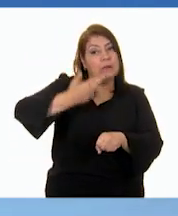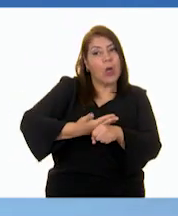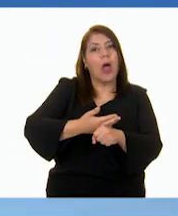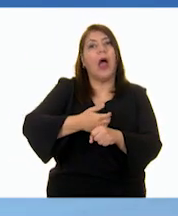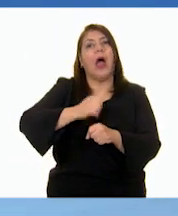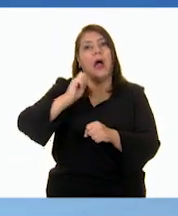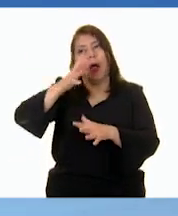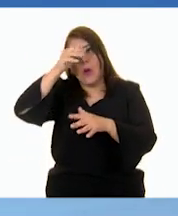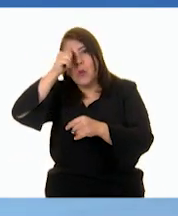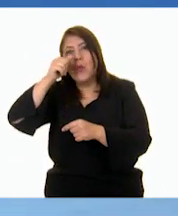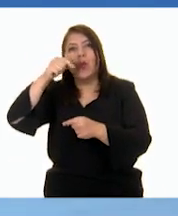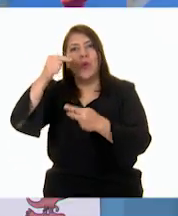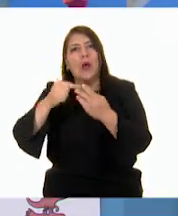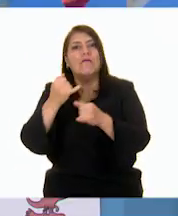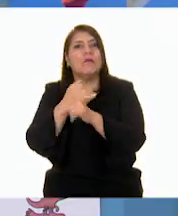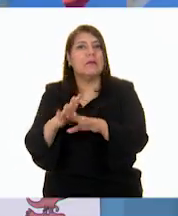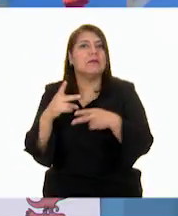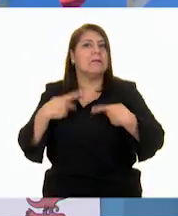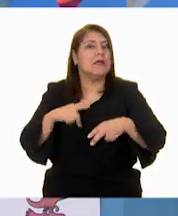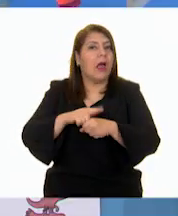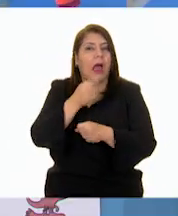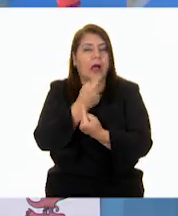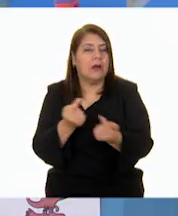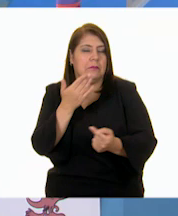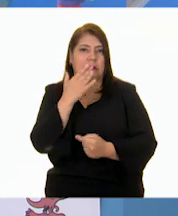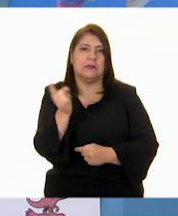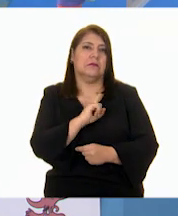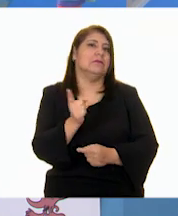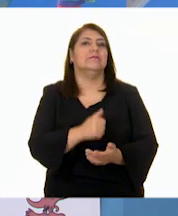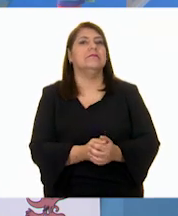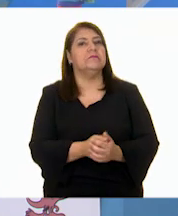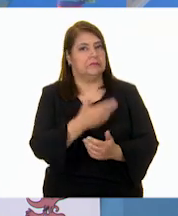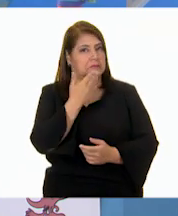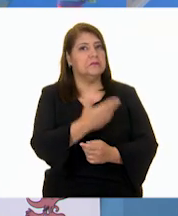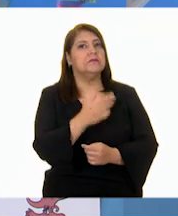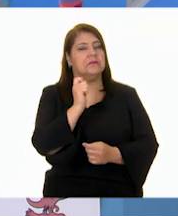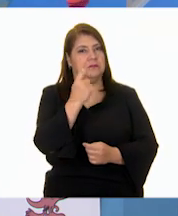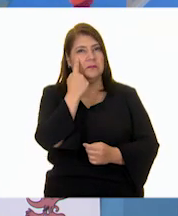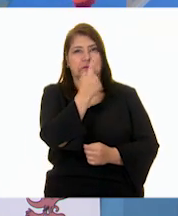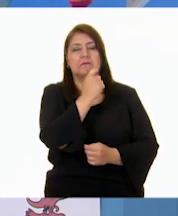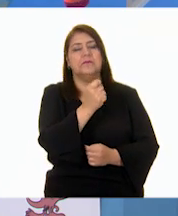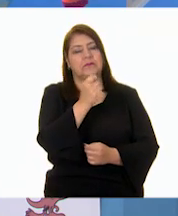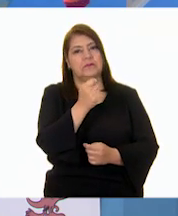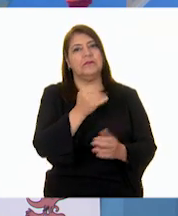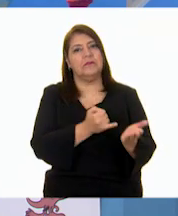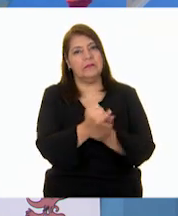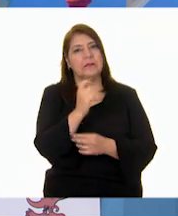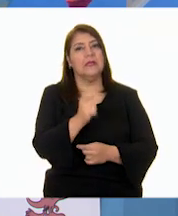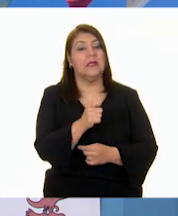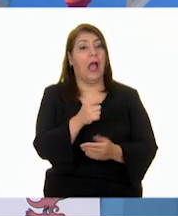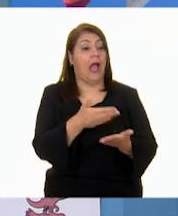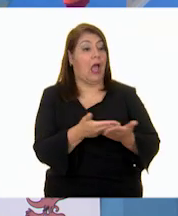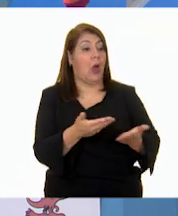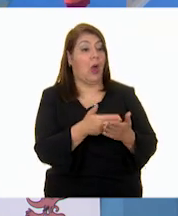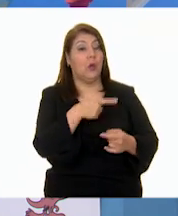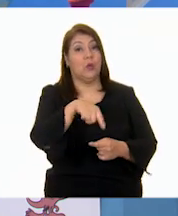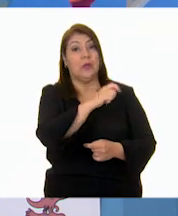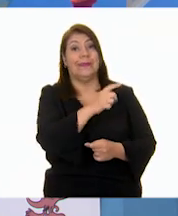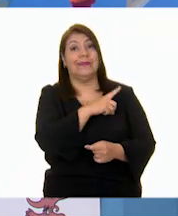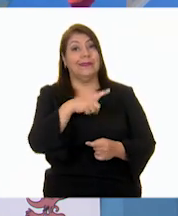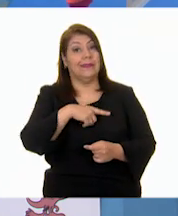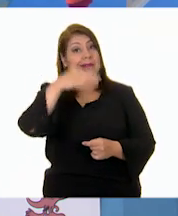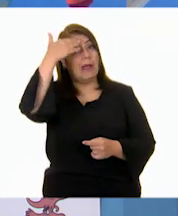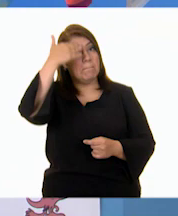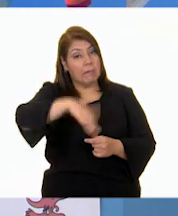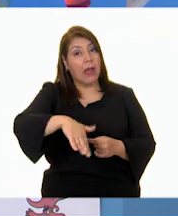implica tenerlos. Eso me parece una muy buena decisión, Ton. Y muy bien, María. Es importante que desde ahora sean conscientes del